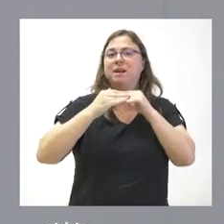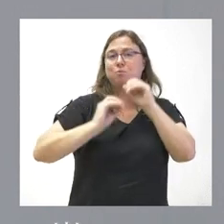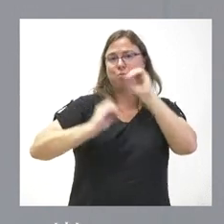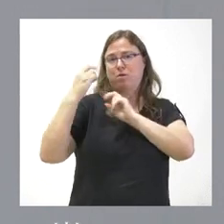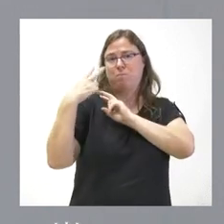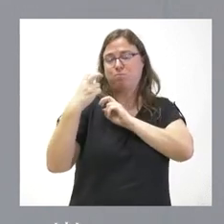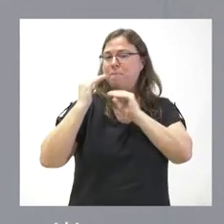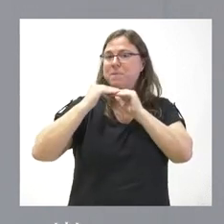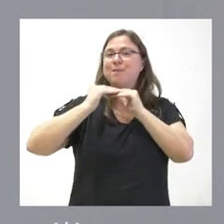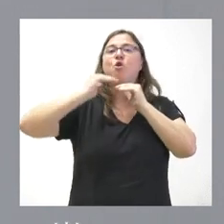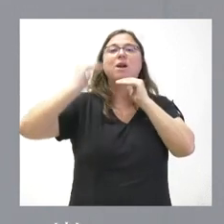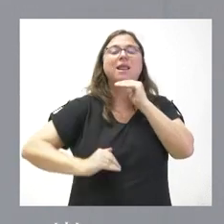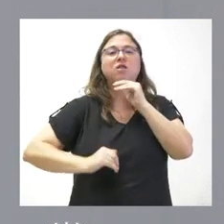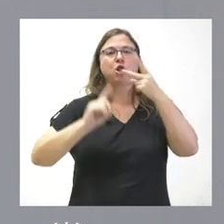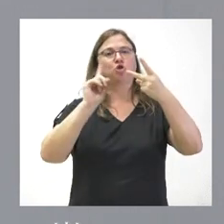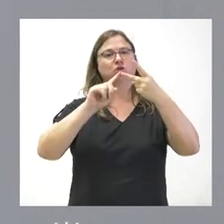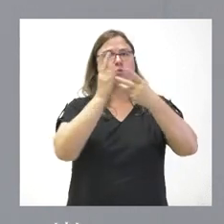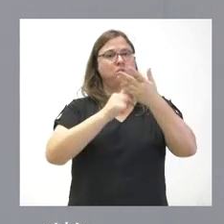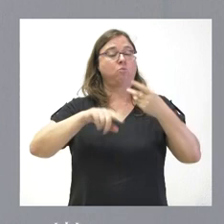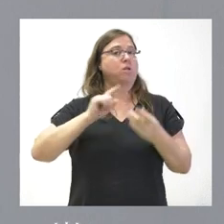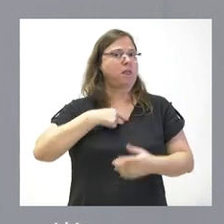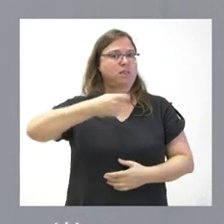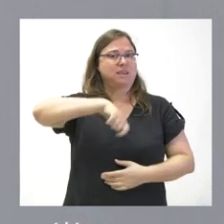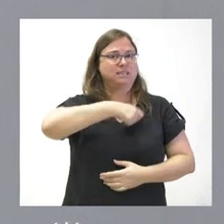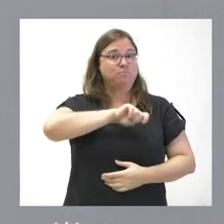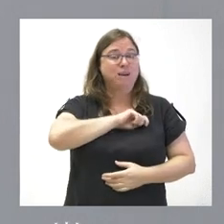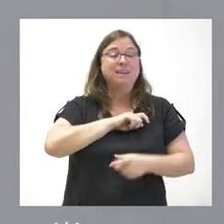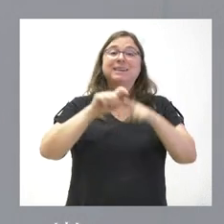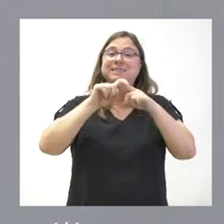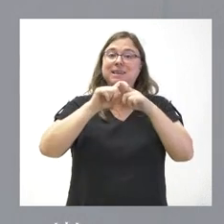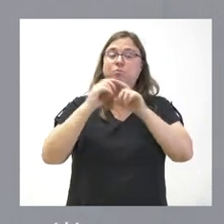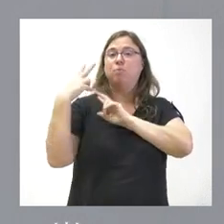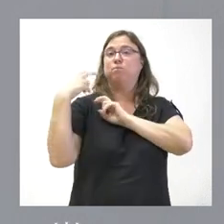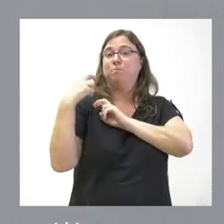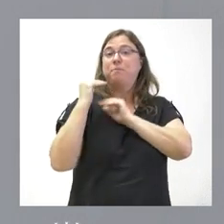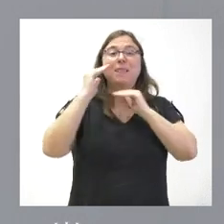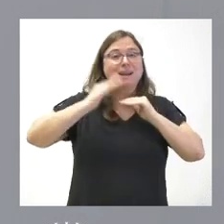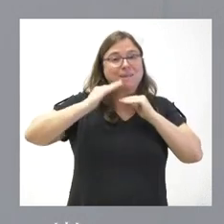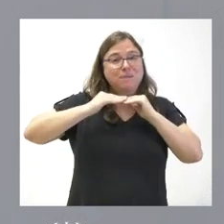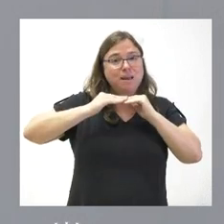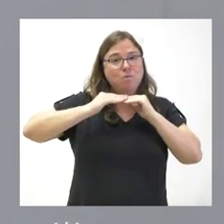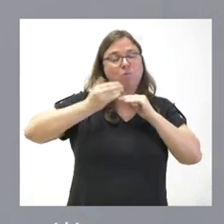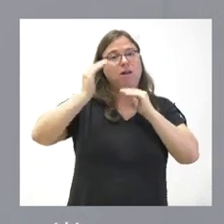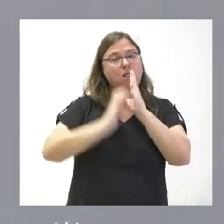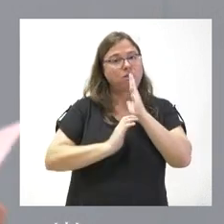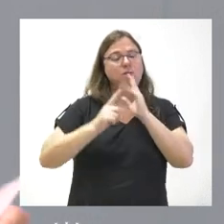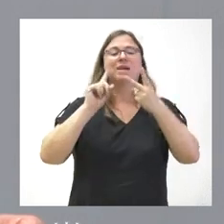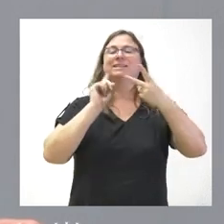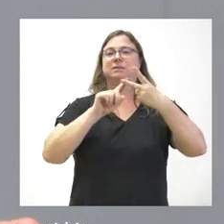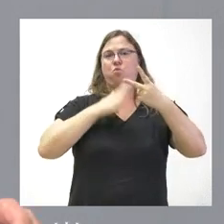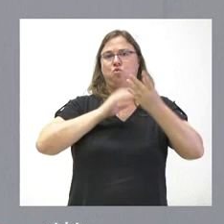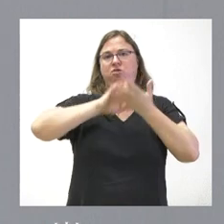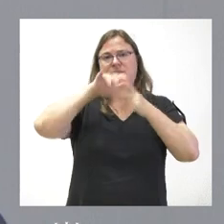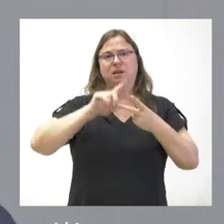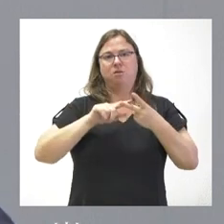reducido de toda España estamos por tanto con el segundo tipo de gravamen más reducido de toda España en